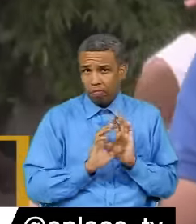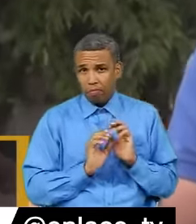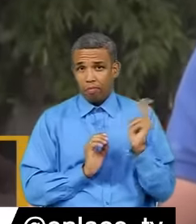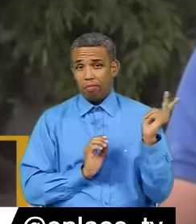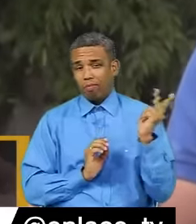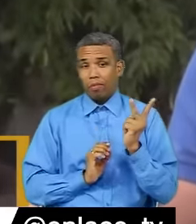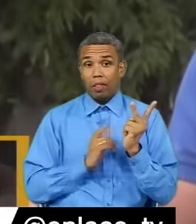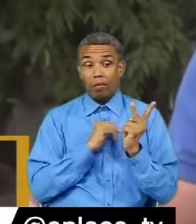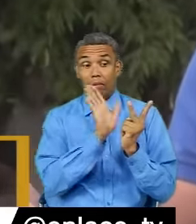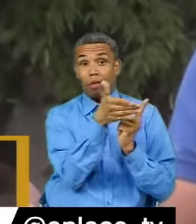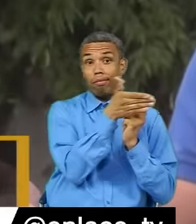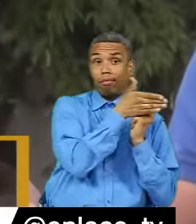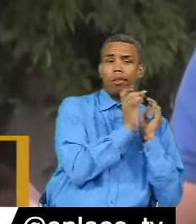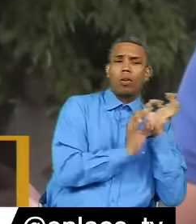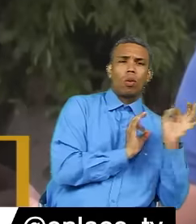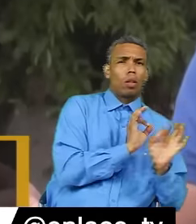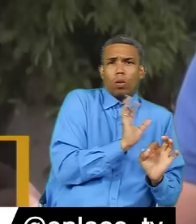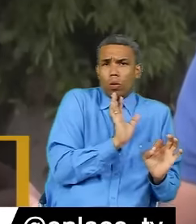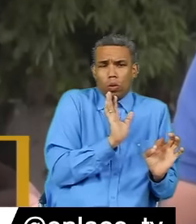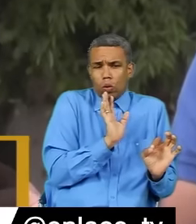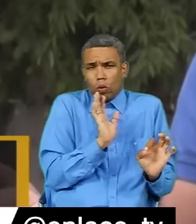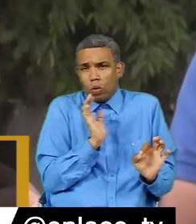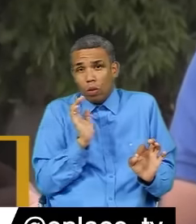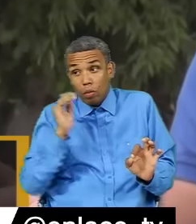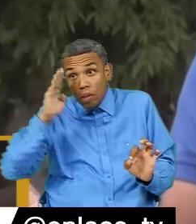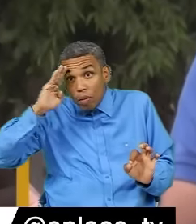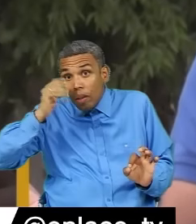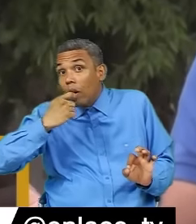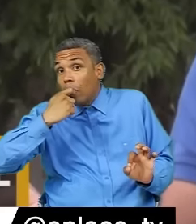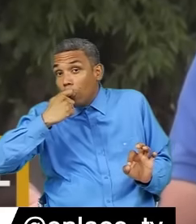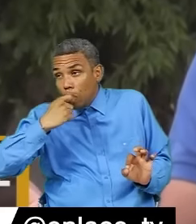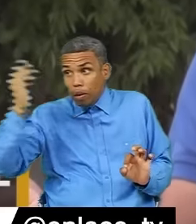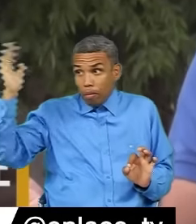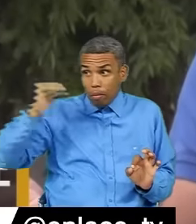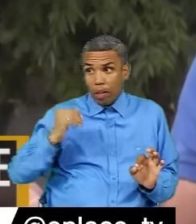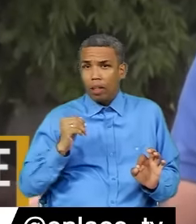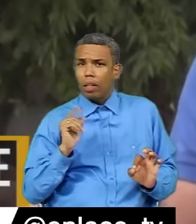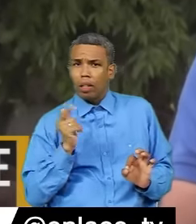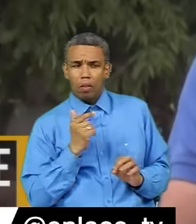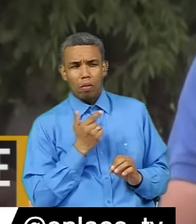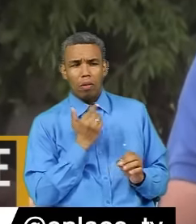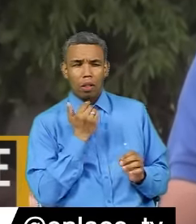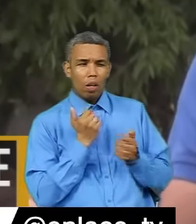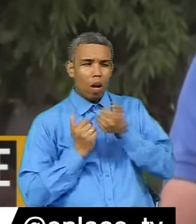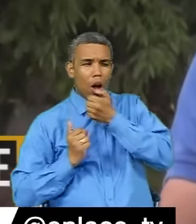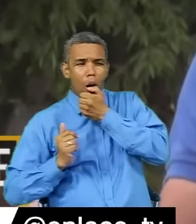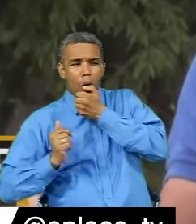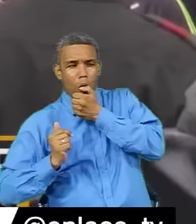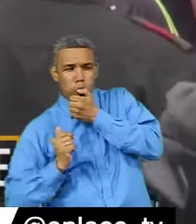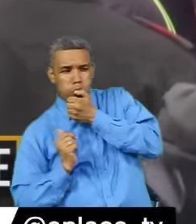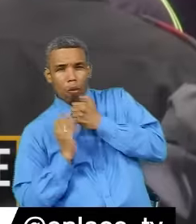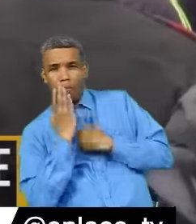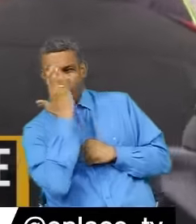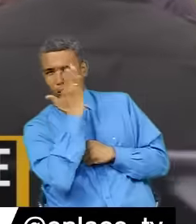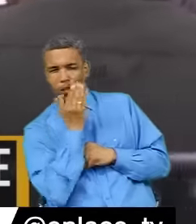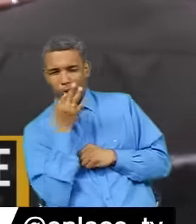saltar las leyes ni mucho menos, por eso viene el tránsito municipal a asumir este procedimiento como tal. Pero